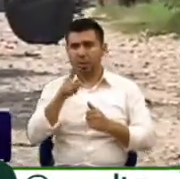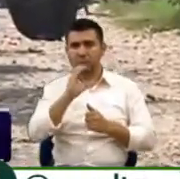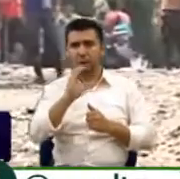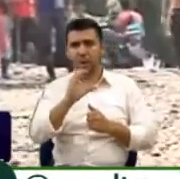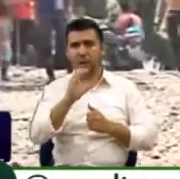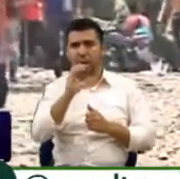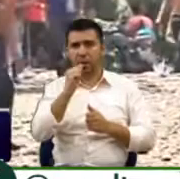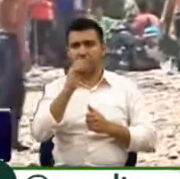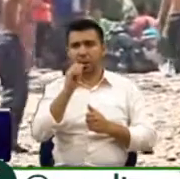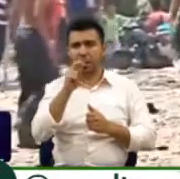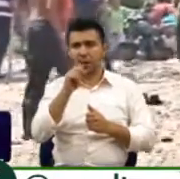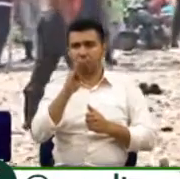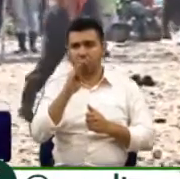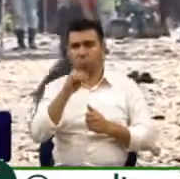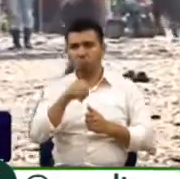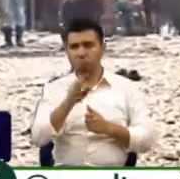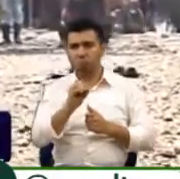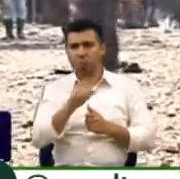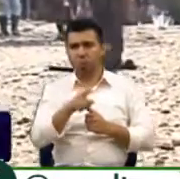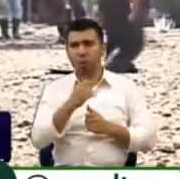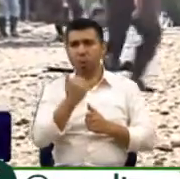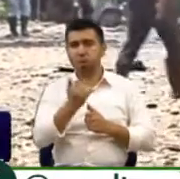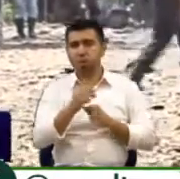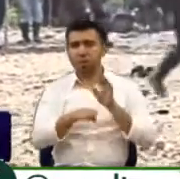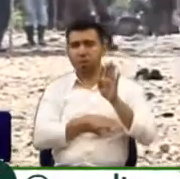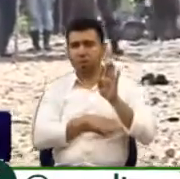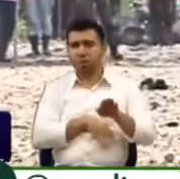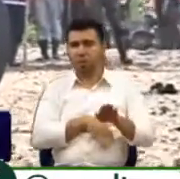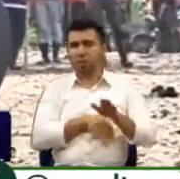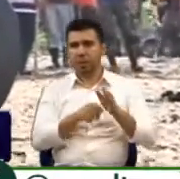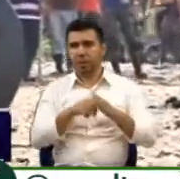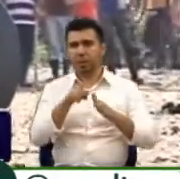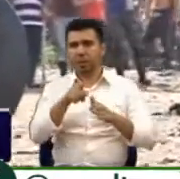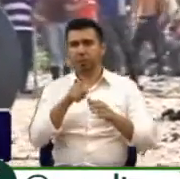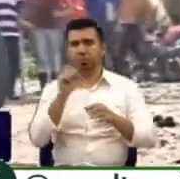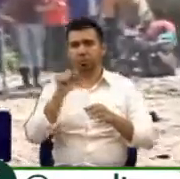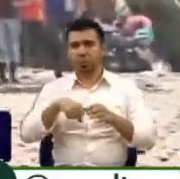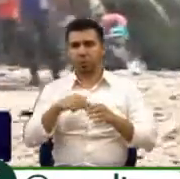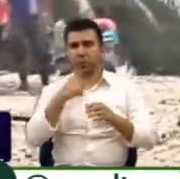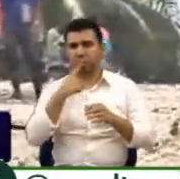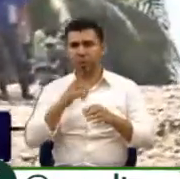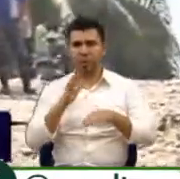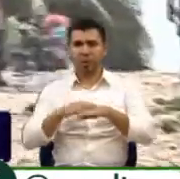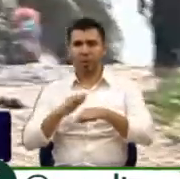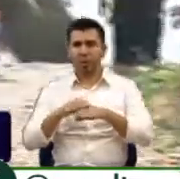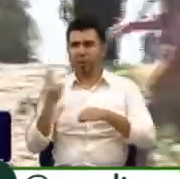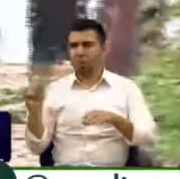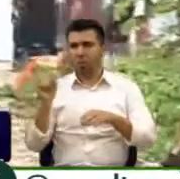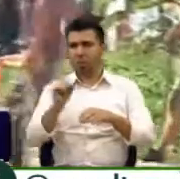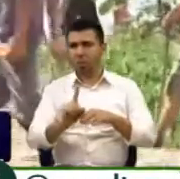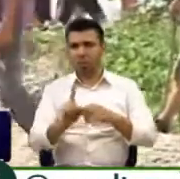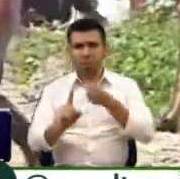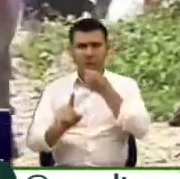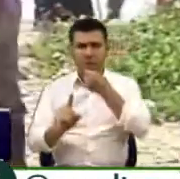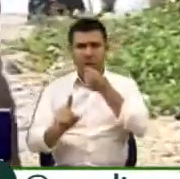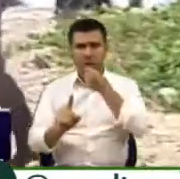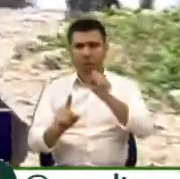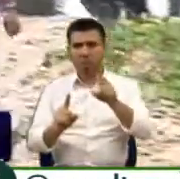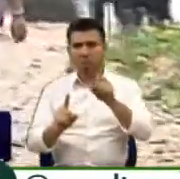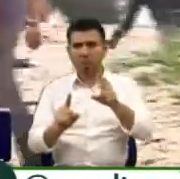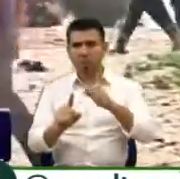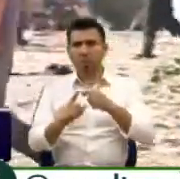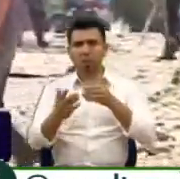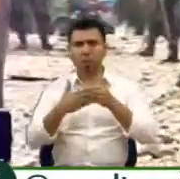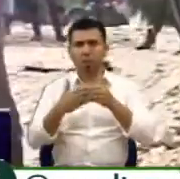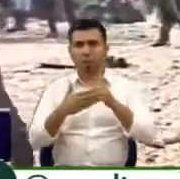Catatumbo, señalaron a través de uno de sus representantes que sí van a estar sobre las vías de nuestra región como inicio